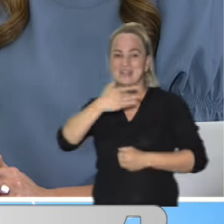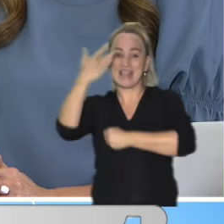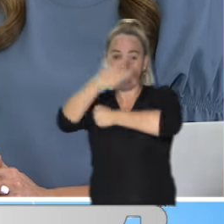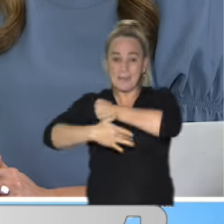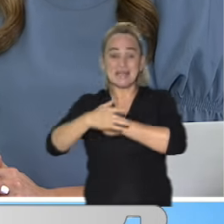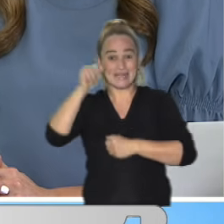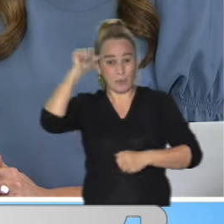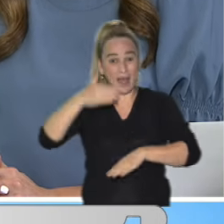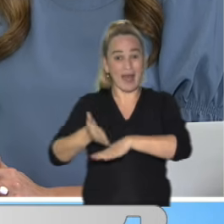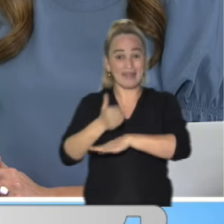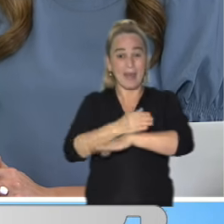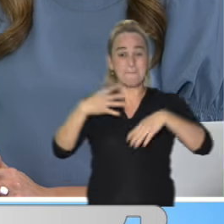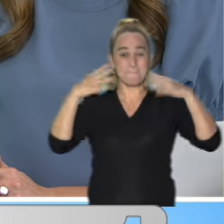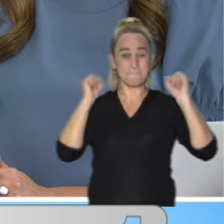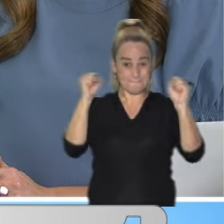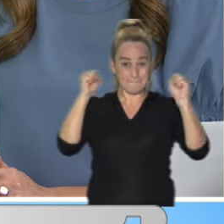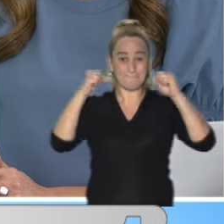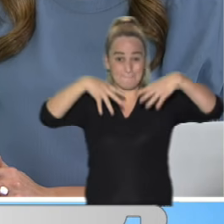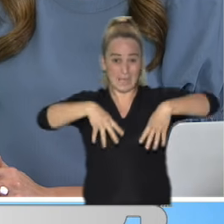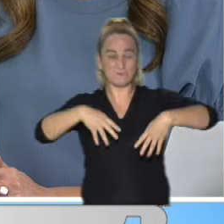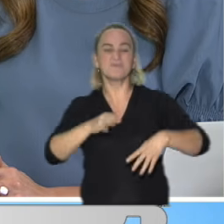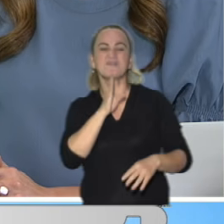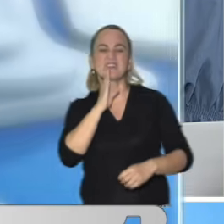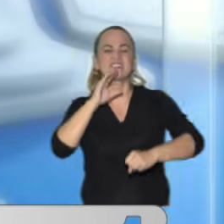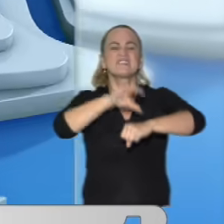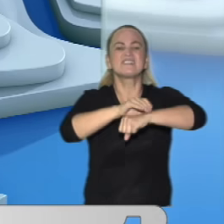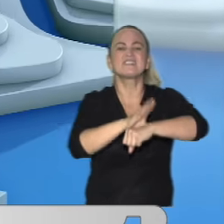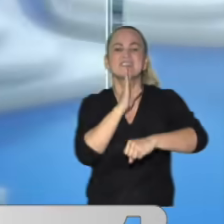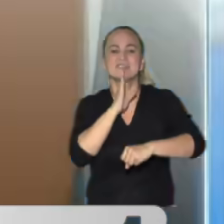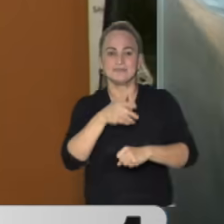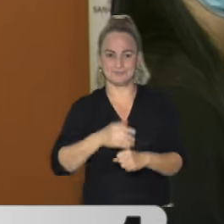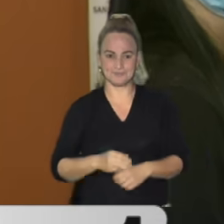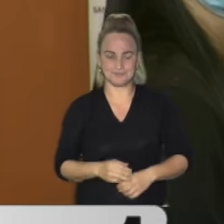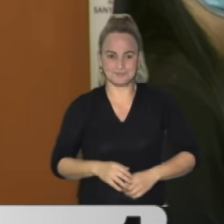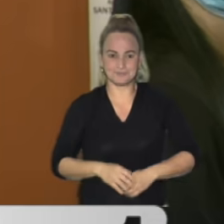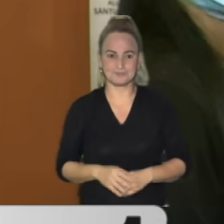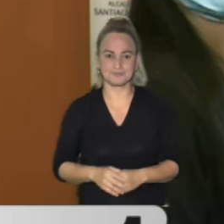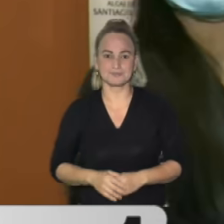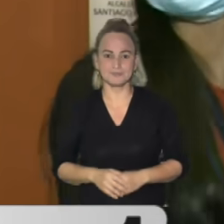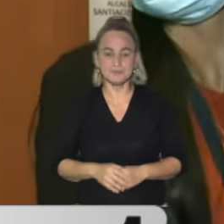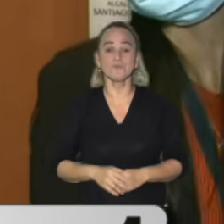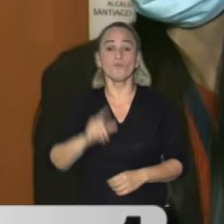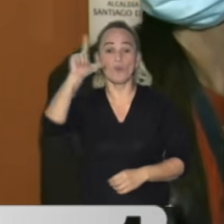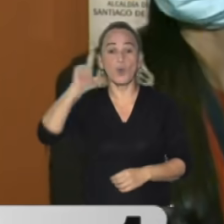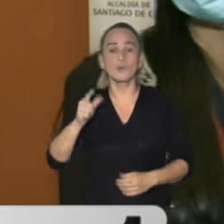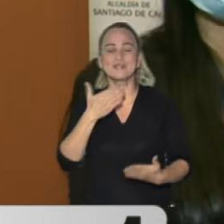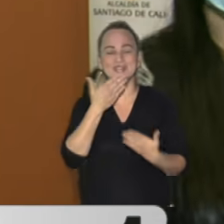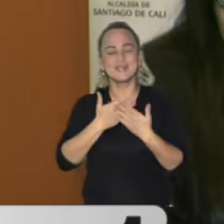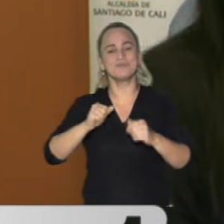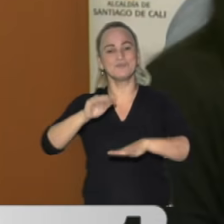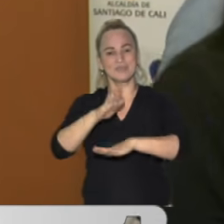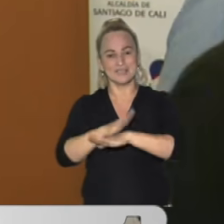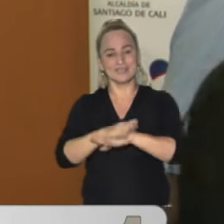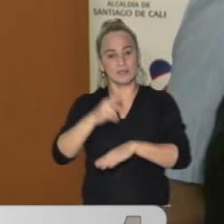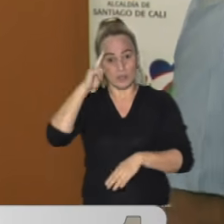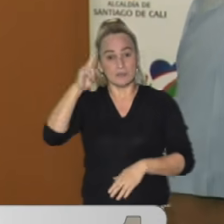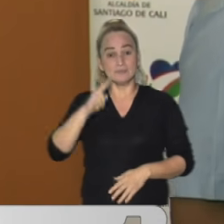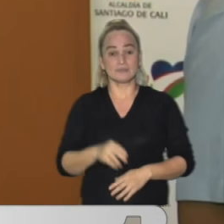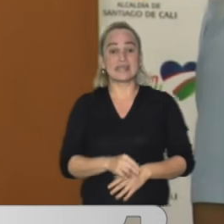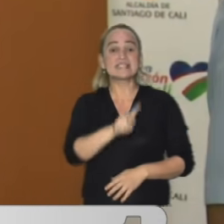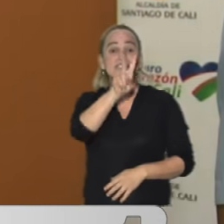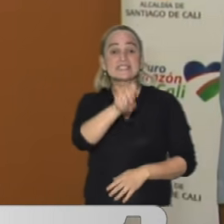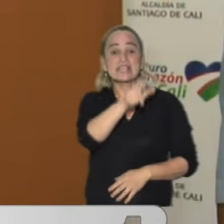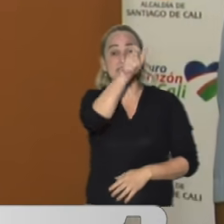nacional. Sebastián, ¿quiénes son los capturados? Buenas tardes. Luisa, hola, muy buenas tardes. Mire, son 7